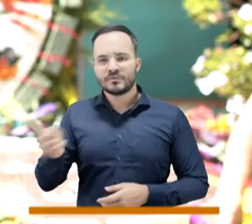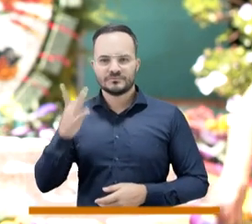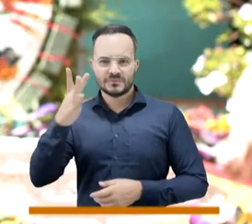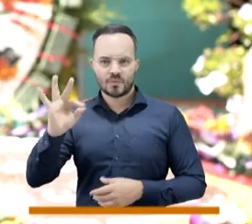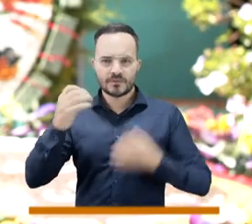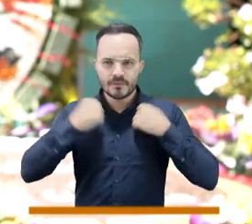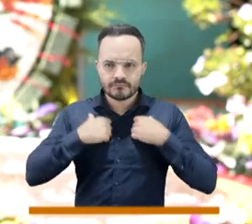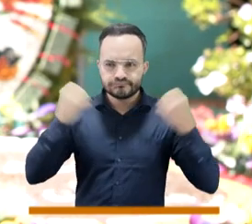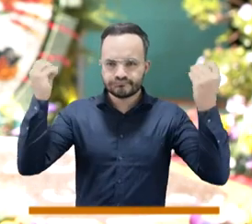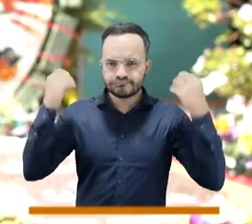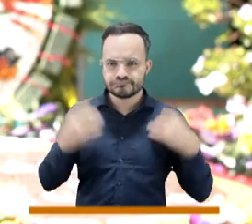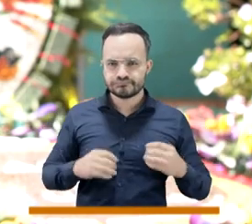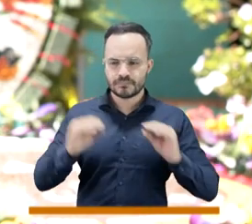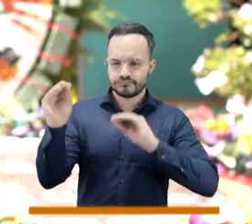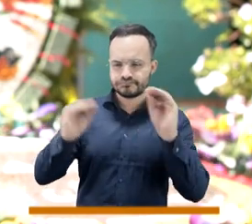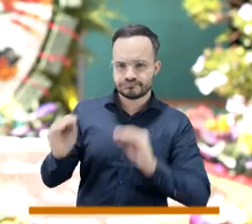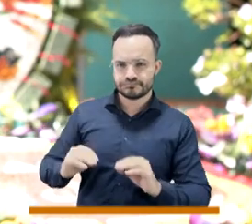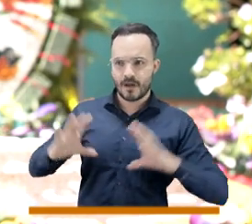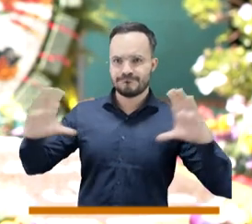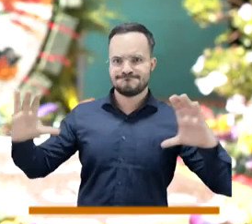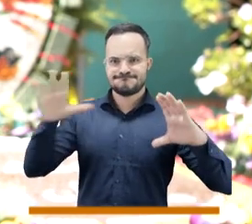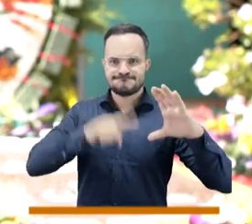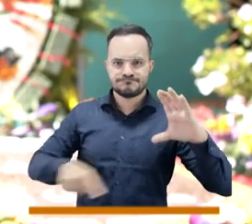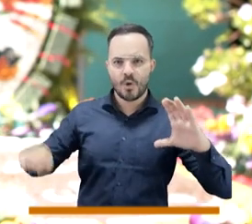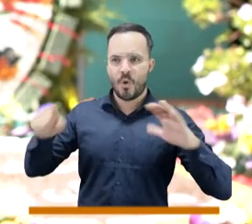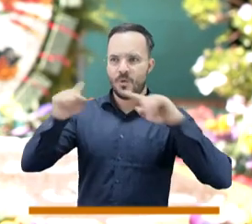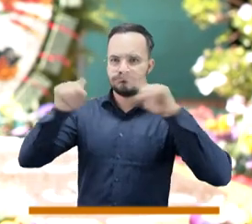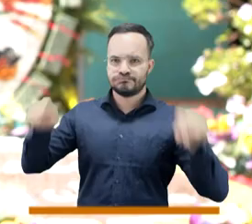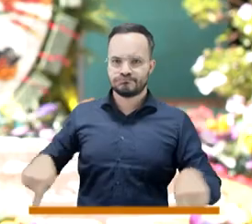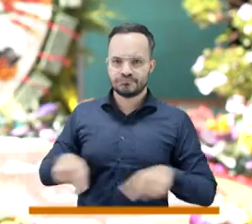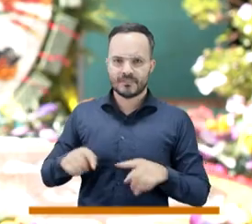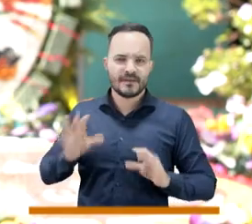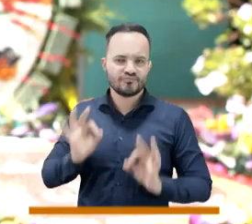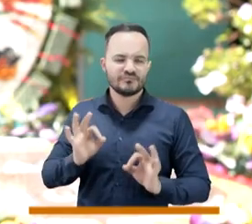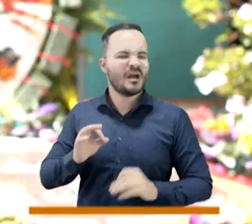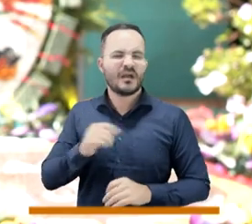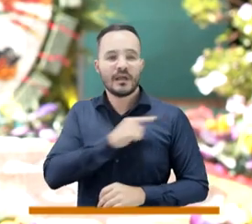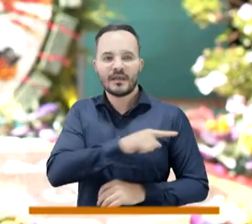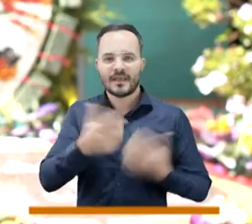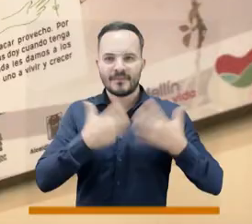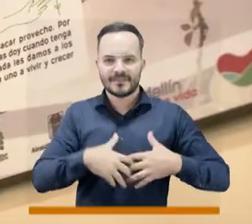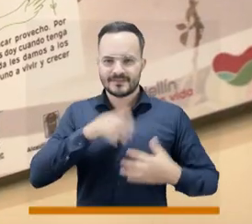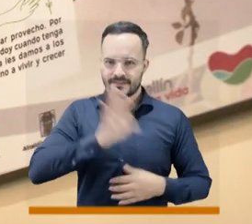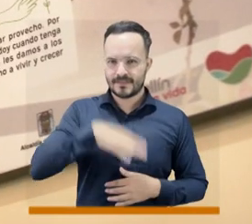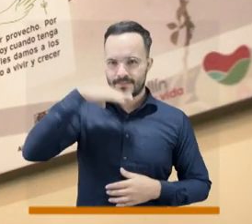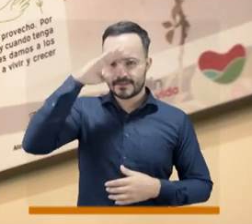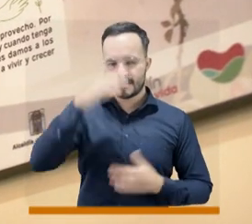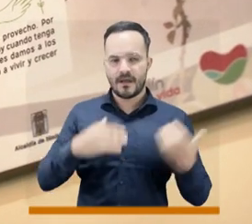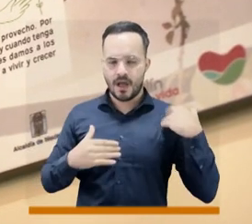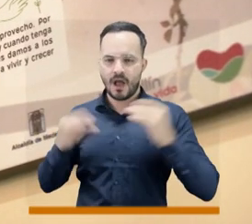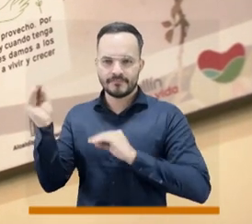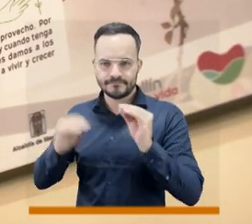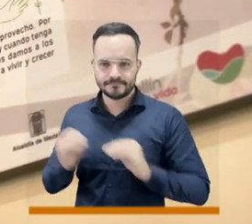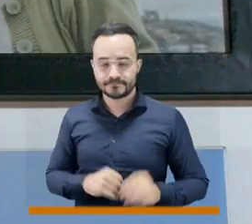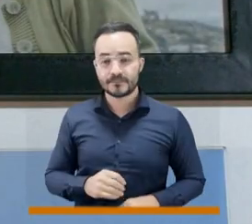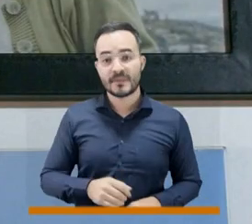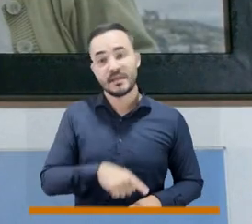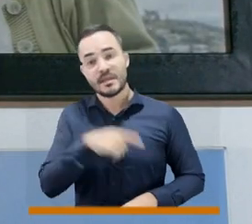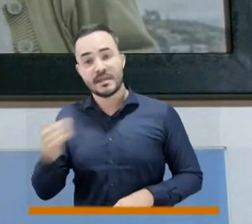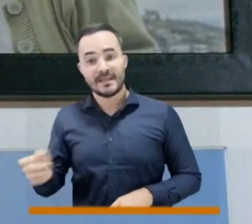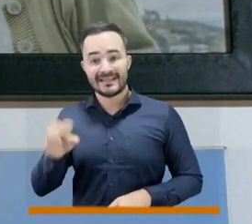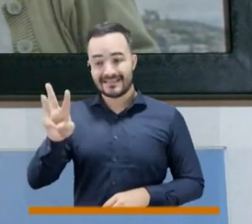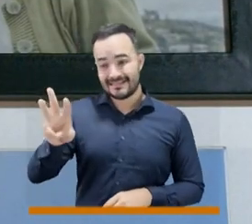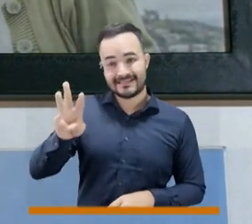50 silletas comerciales, que son la representación de las empresas de la ciudad de Medellín. Y tenemos 35